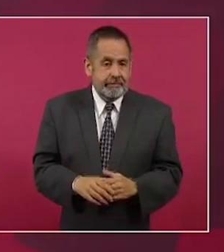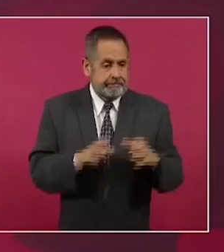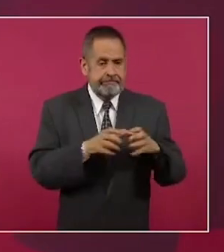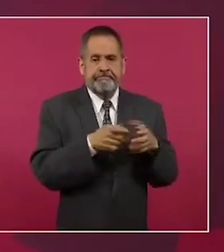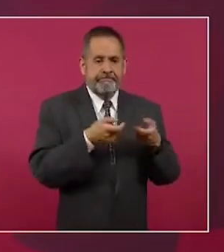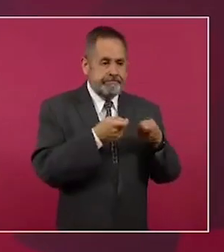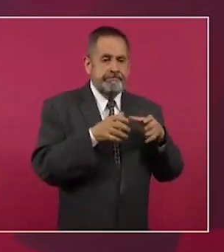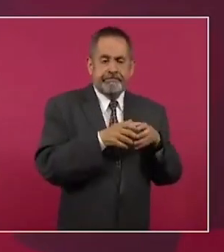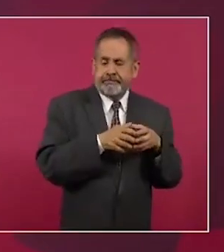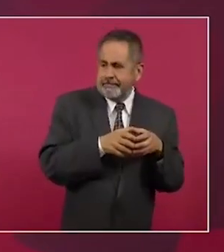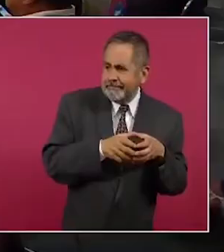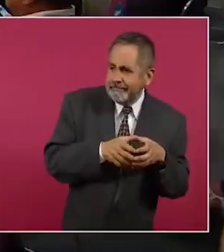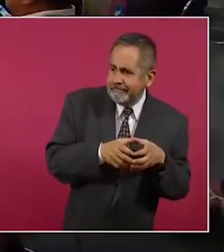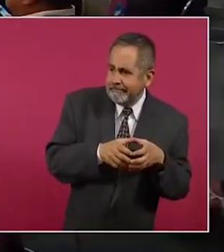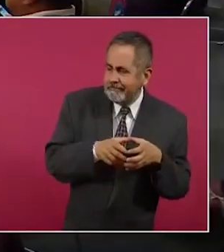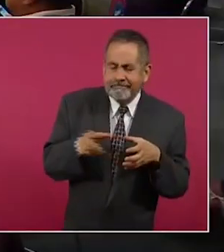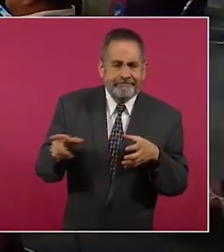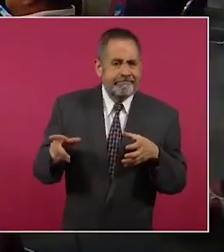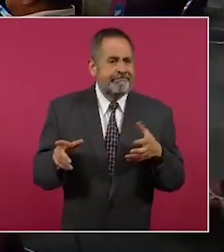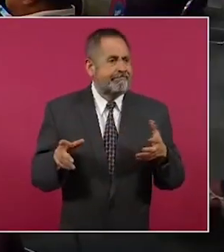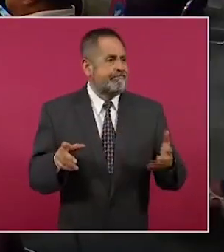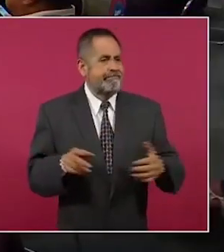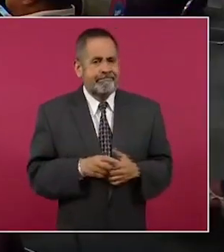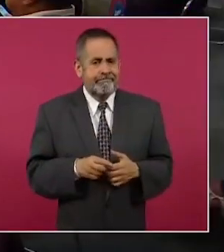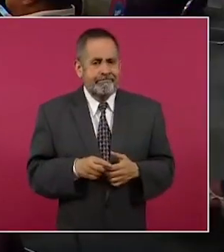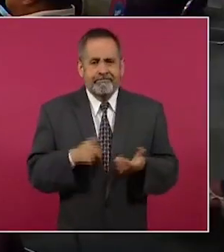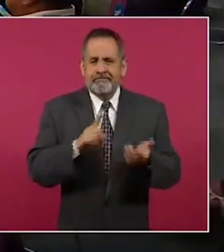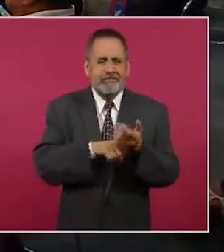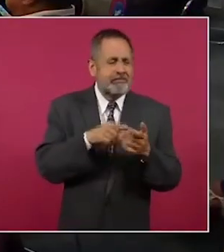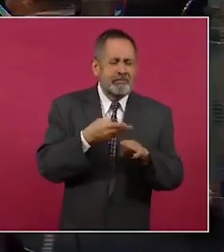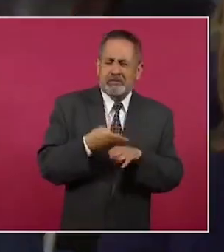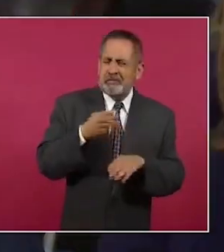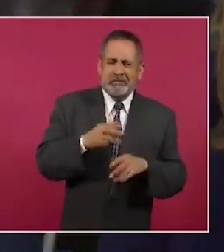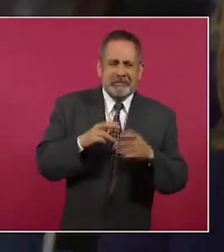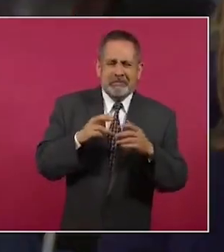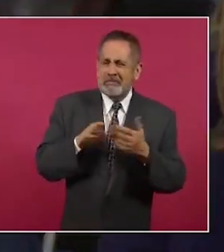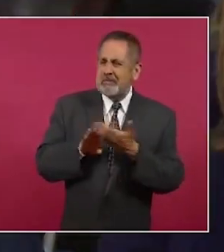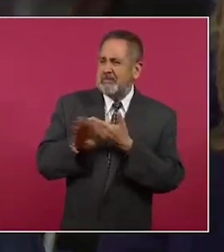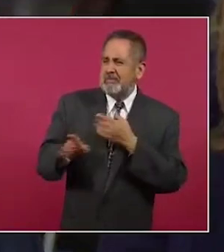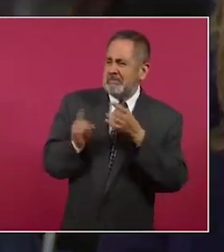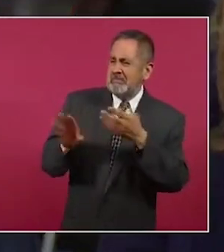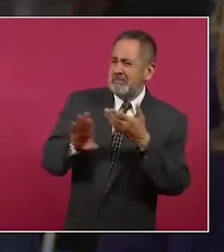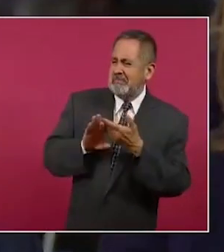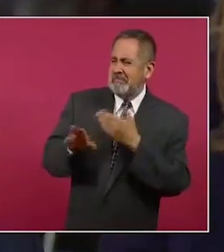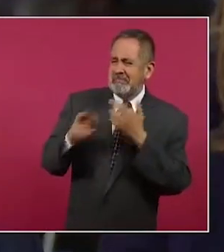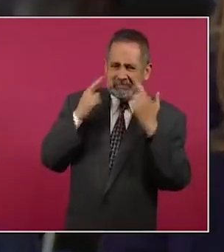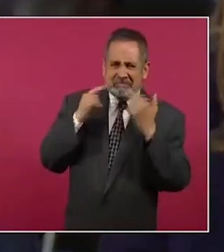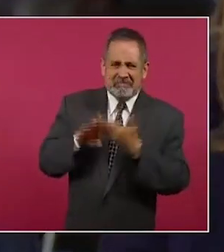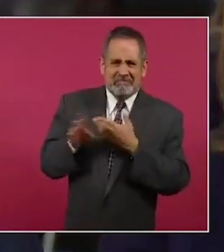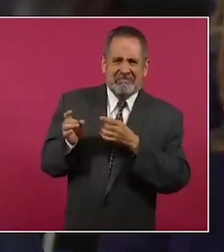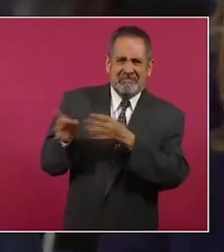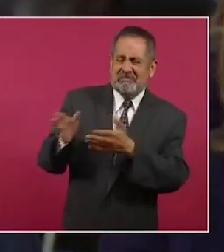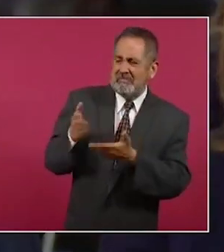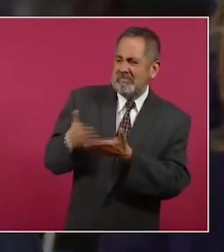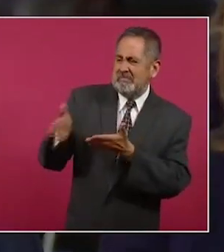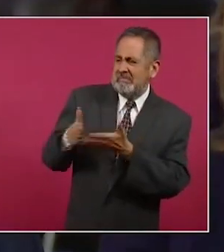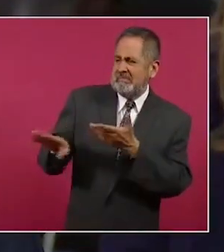Entonces, como son muy clasistas, muy racistas,